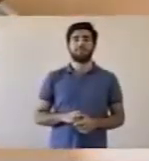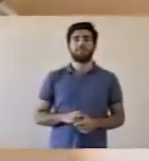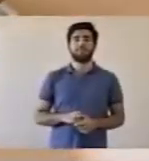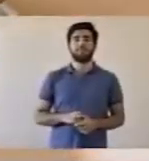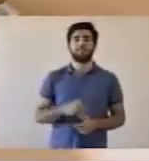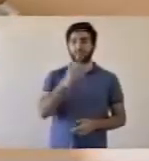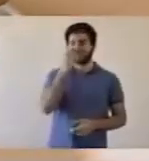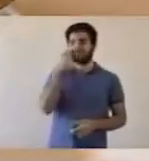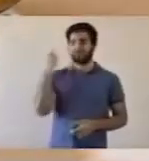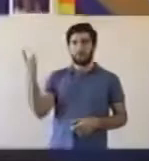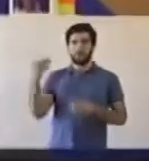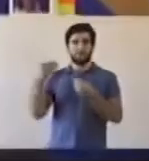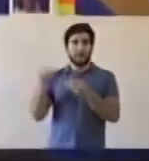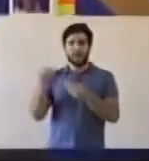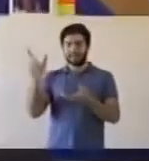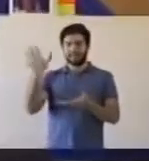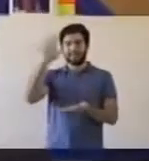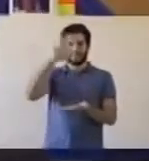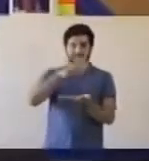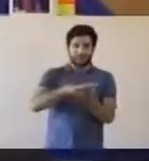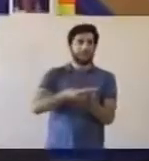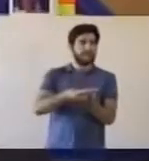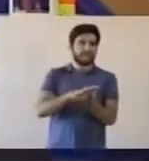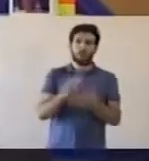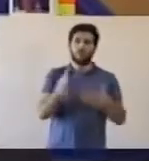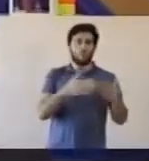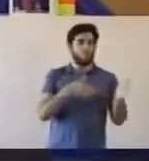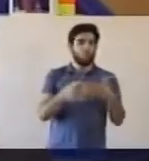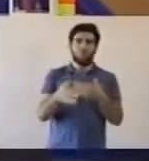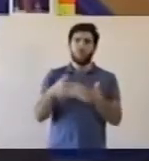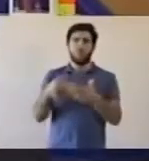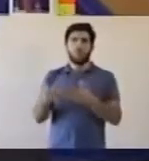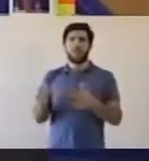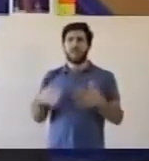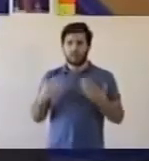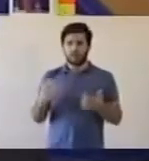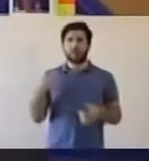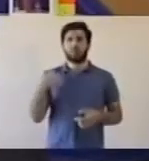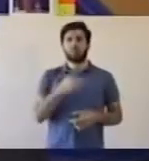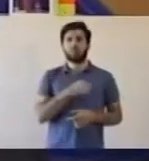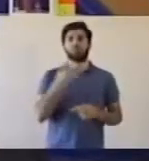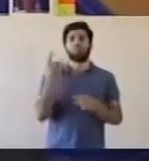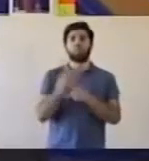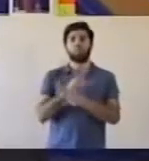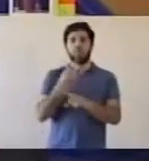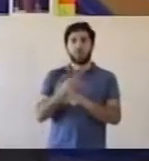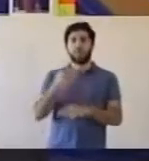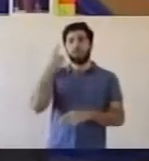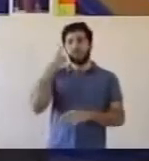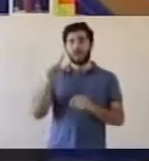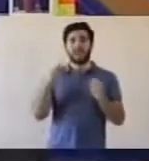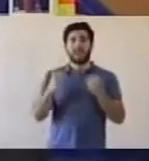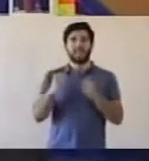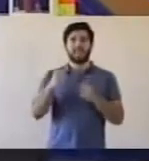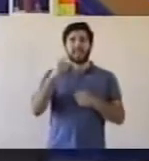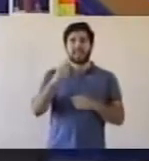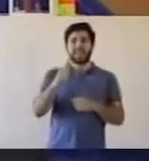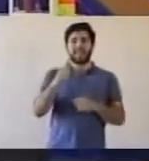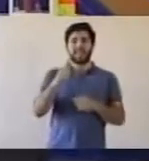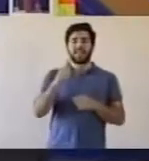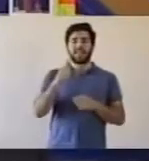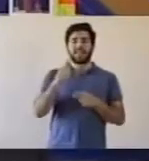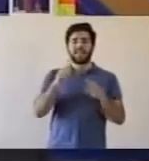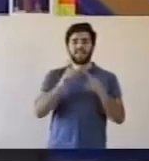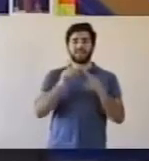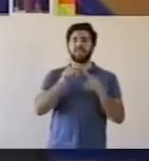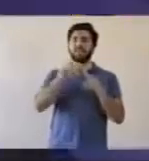Con una tapadera de algún material, de alguna caja, vamos a utilizarlo para hacer una flecha,